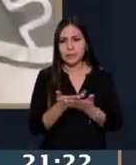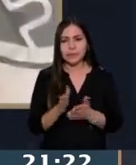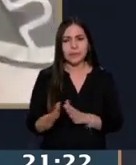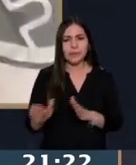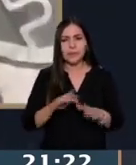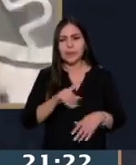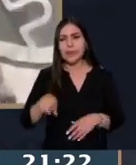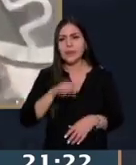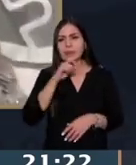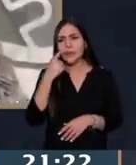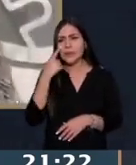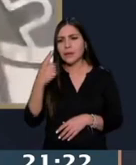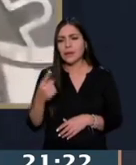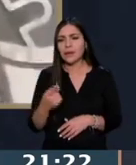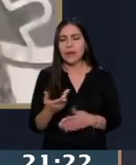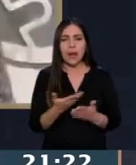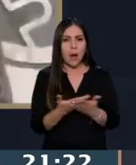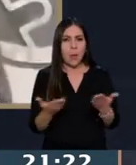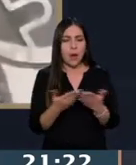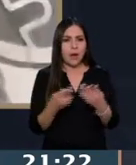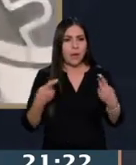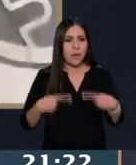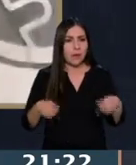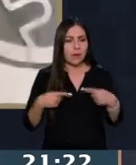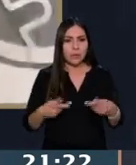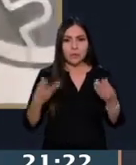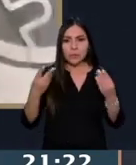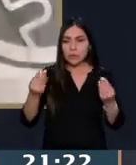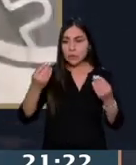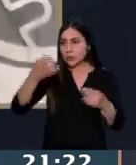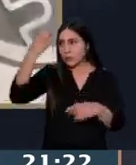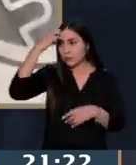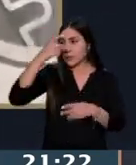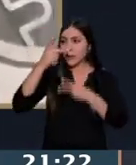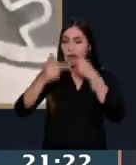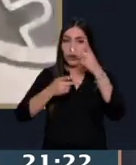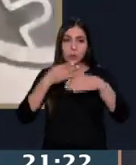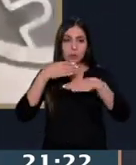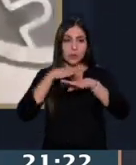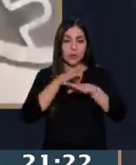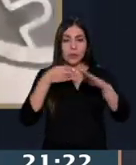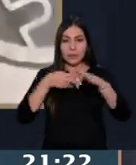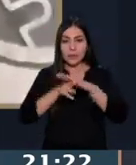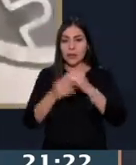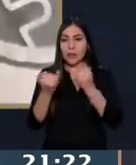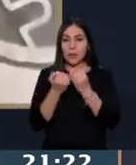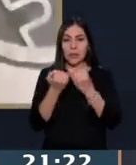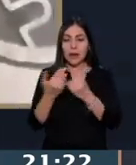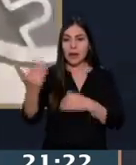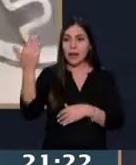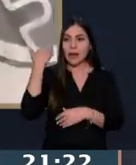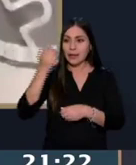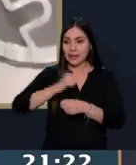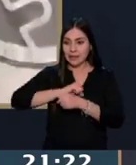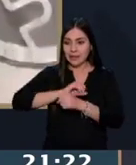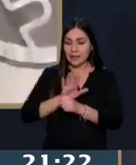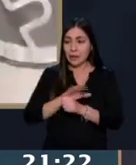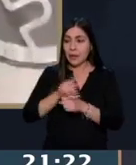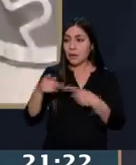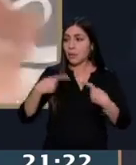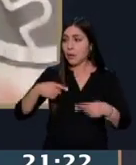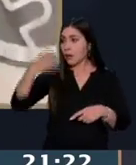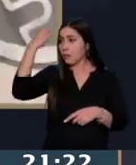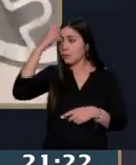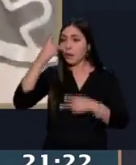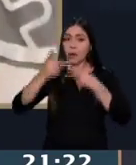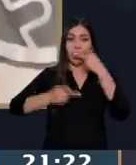ahora hay una cantidad de expertos que hablan del metro, así como en la pandemia, que todo el mundo sabía hablar de la pandemia, ahora ya también salen